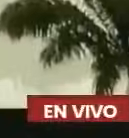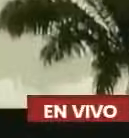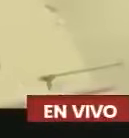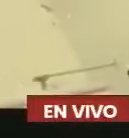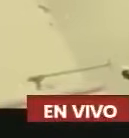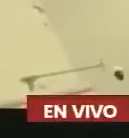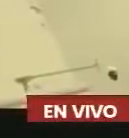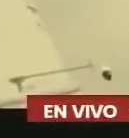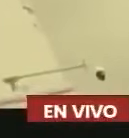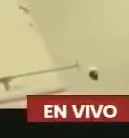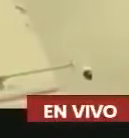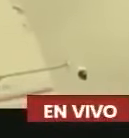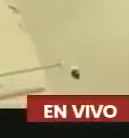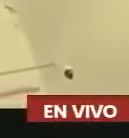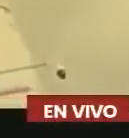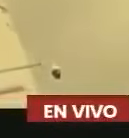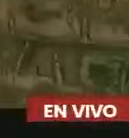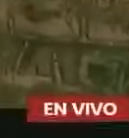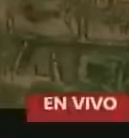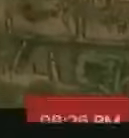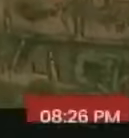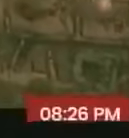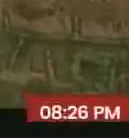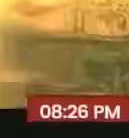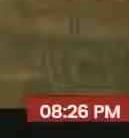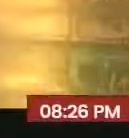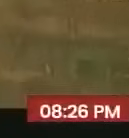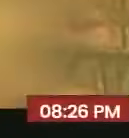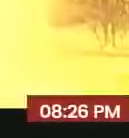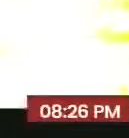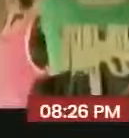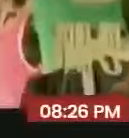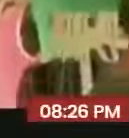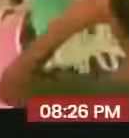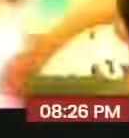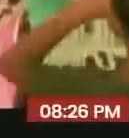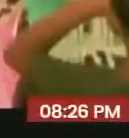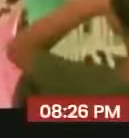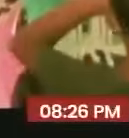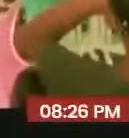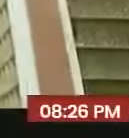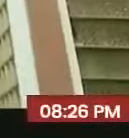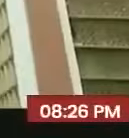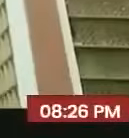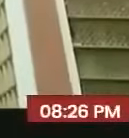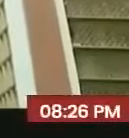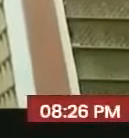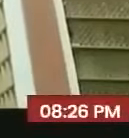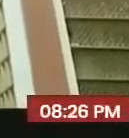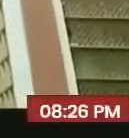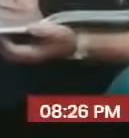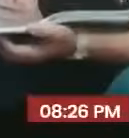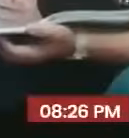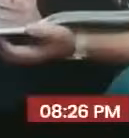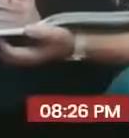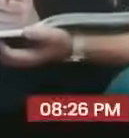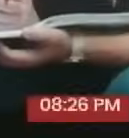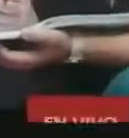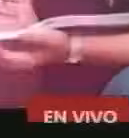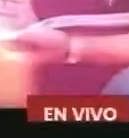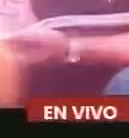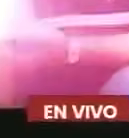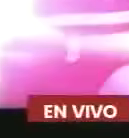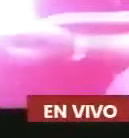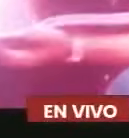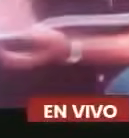todos los venezolanos y venezolanas de buena fe, que es la inmensa y más grande mayoría, que nosotros tenemos que ir por el camino de la